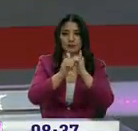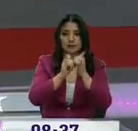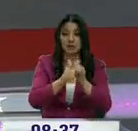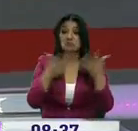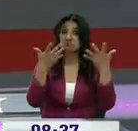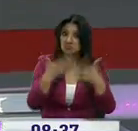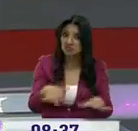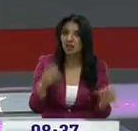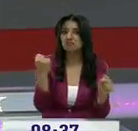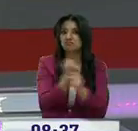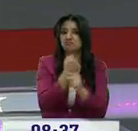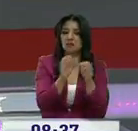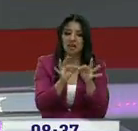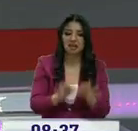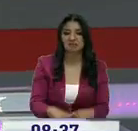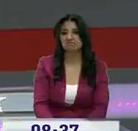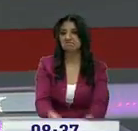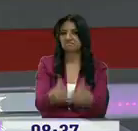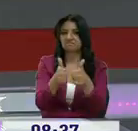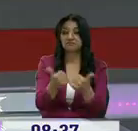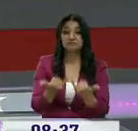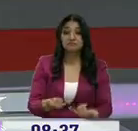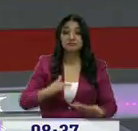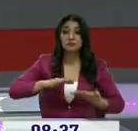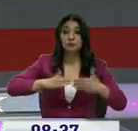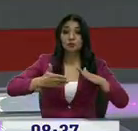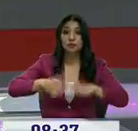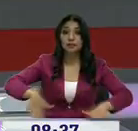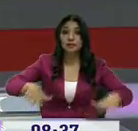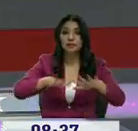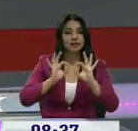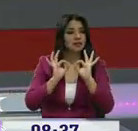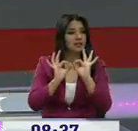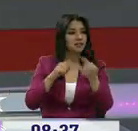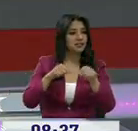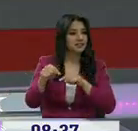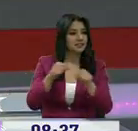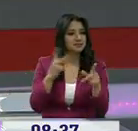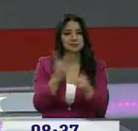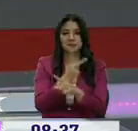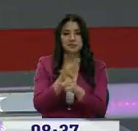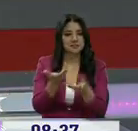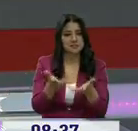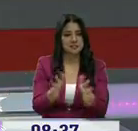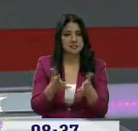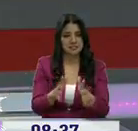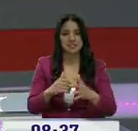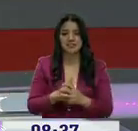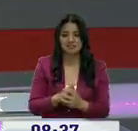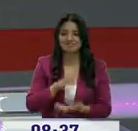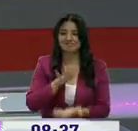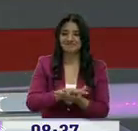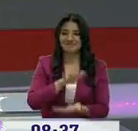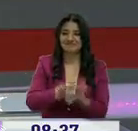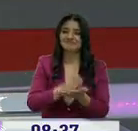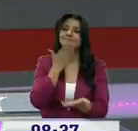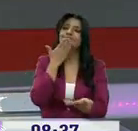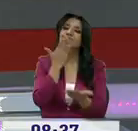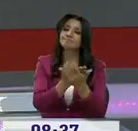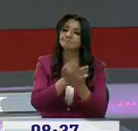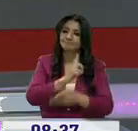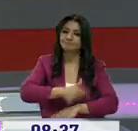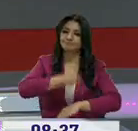se efectuaron en pocos días. Ahora la comunidad de la zona ya transita sin riesgo de ser atropellada y con tranquilidad. Gracias,